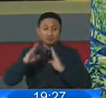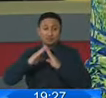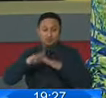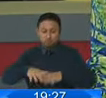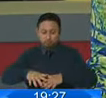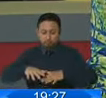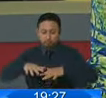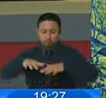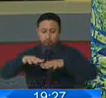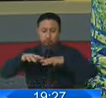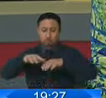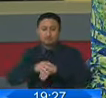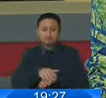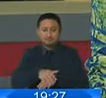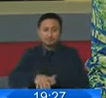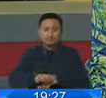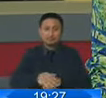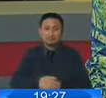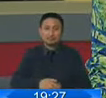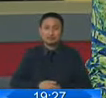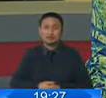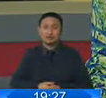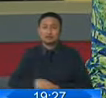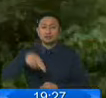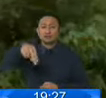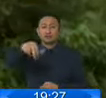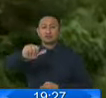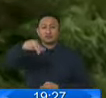viviendas en el desborde del río Nangaritza.